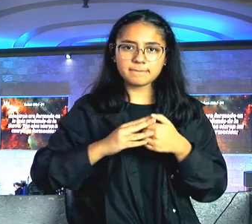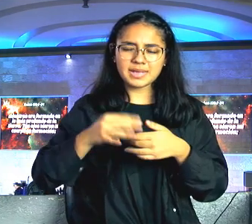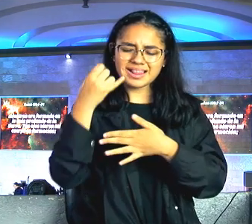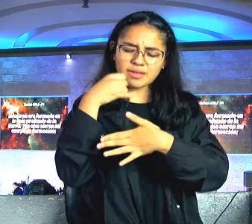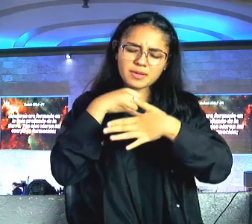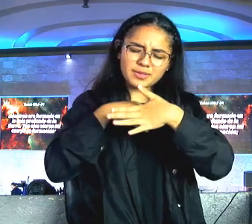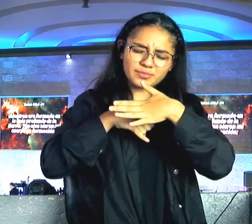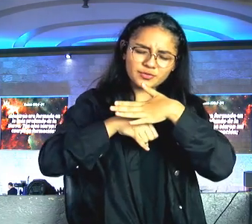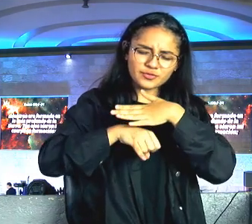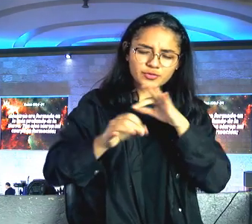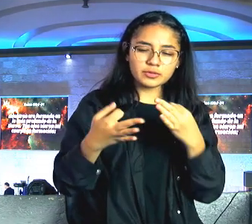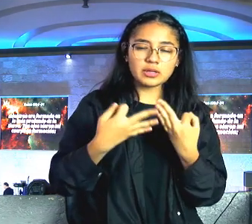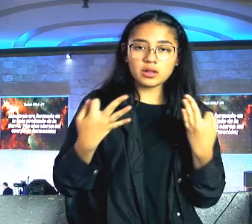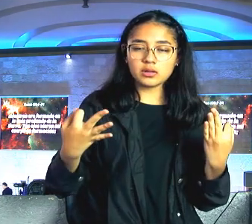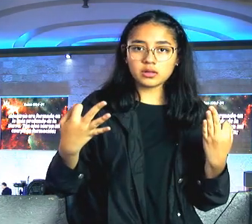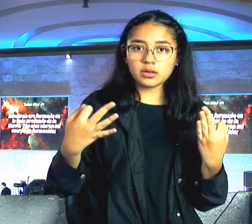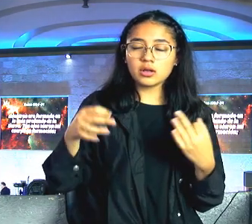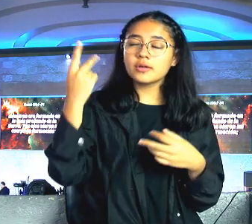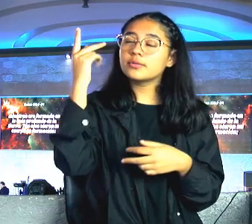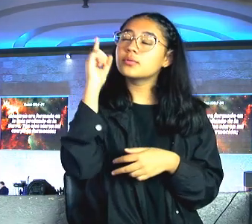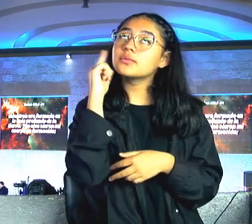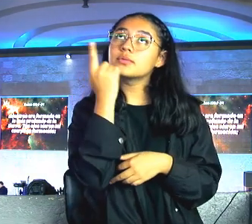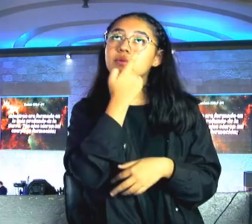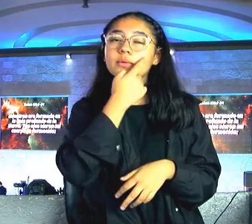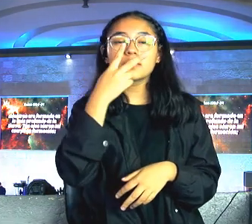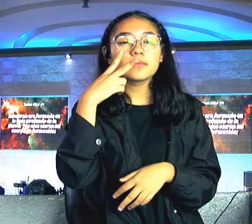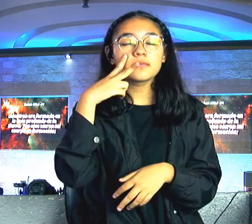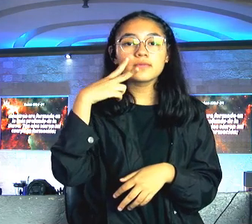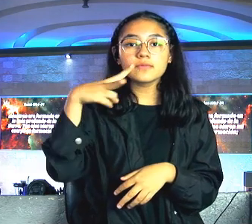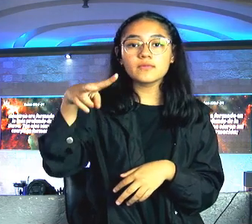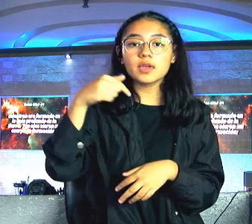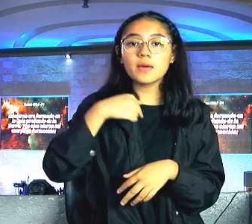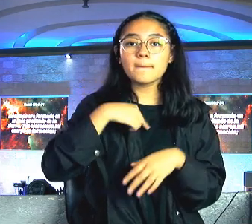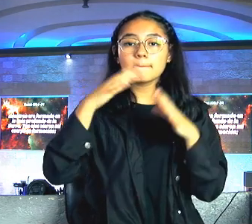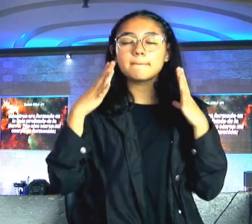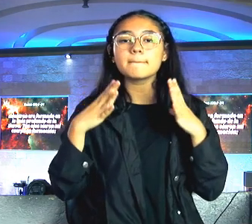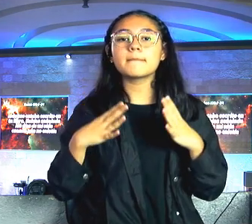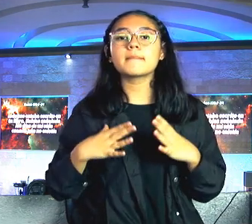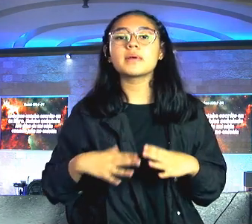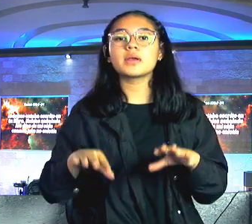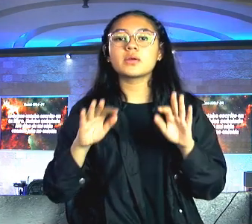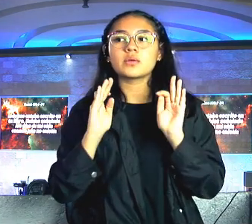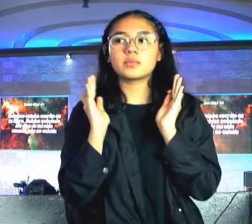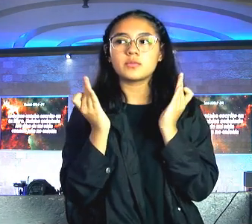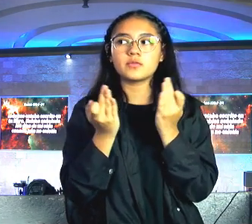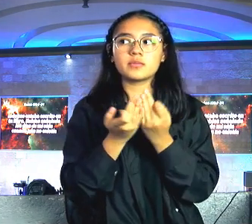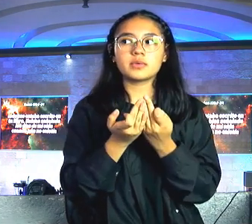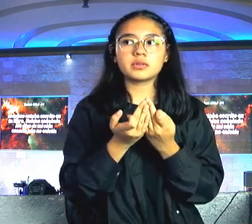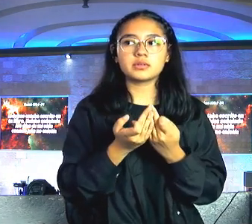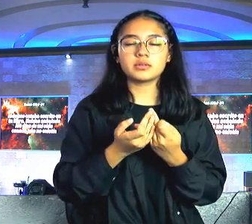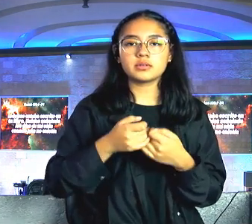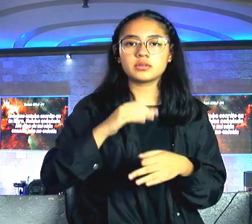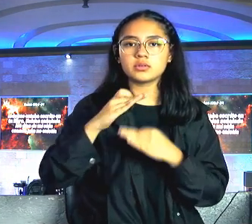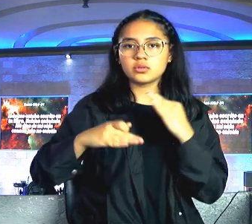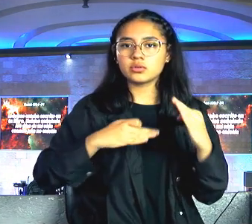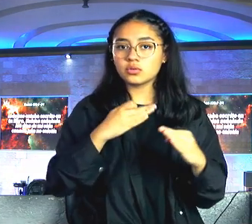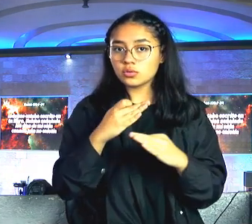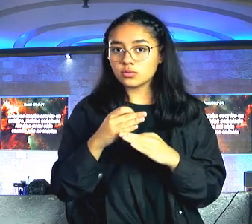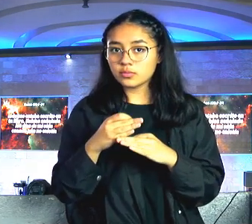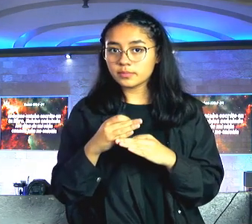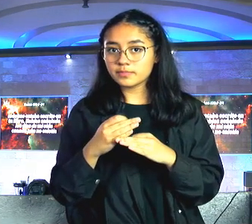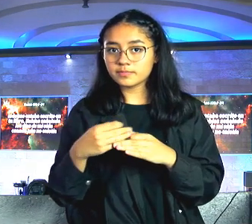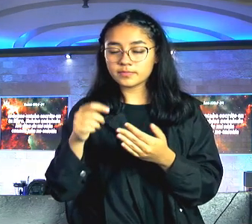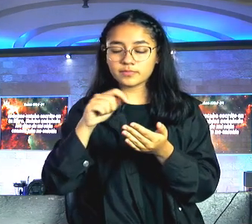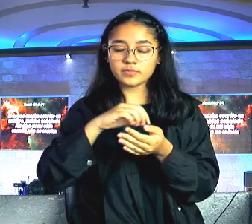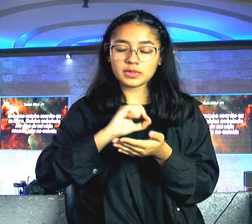de la tierra. Tus ojos vieron mi cuerpo en formación. Todo eso estaba escrito en tu libro.